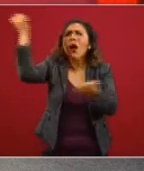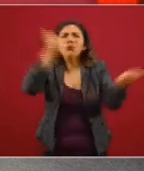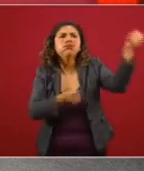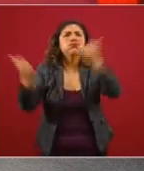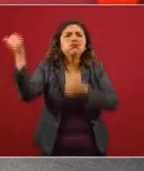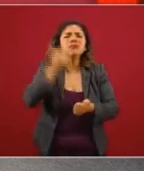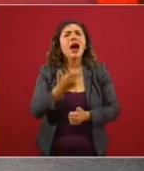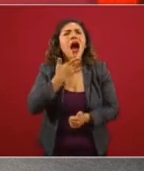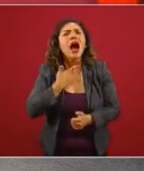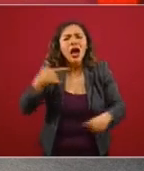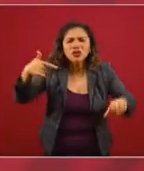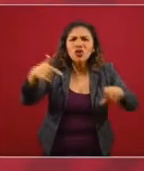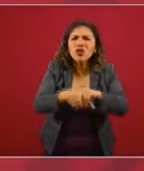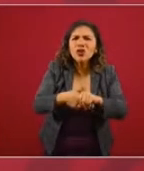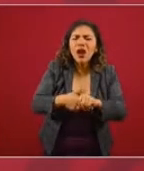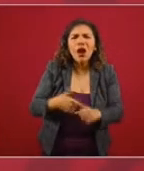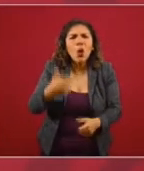extranjero?